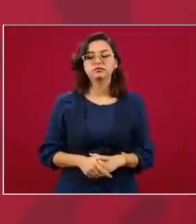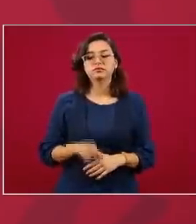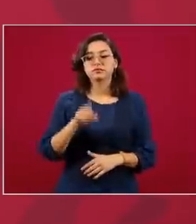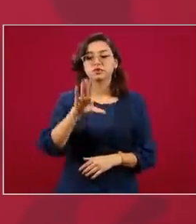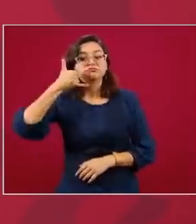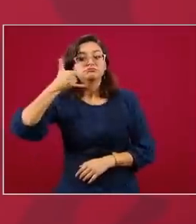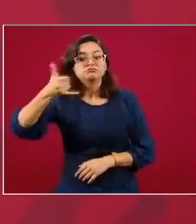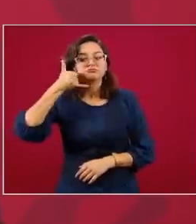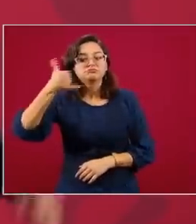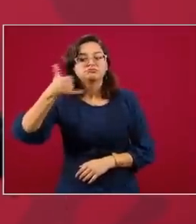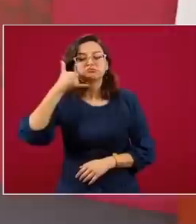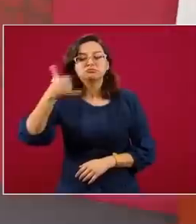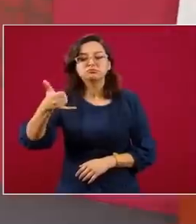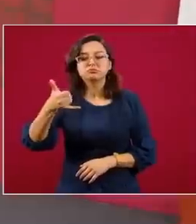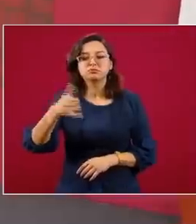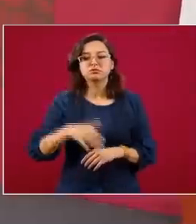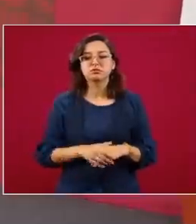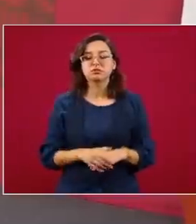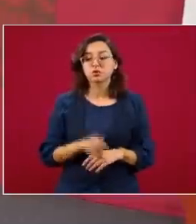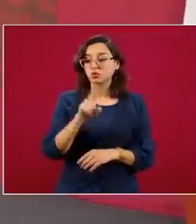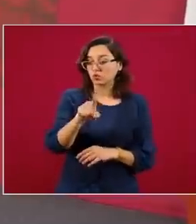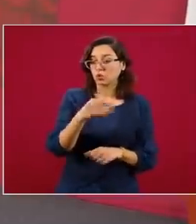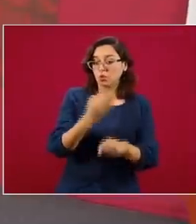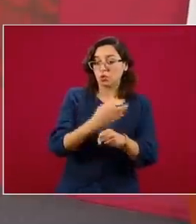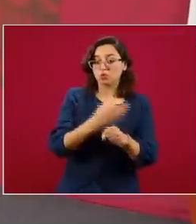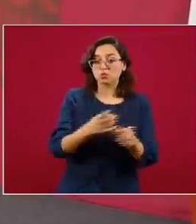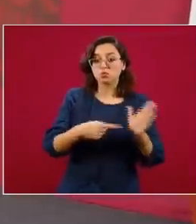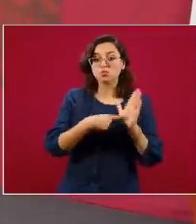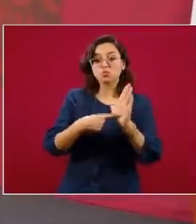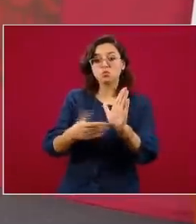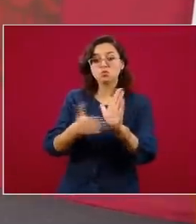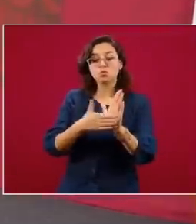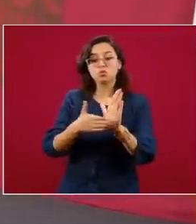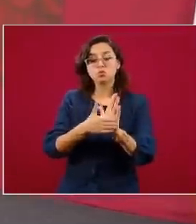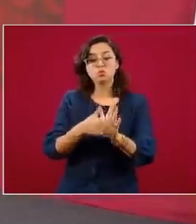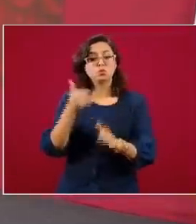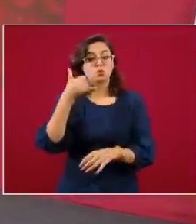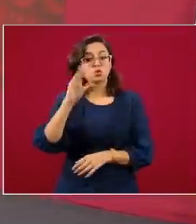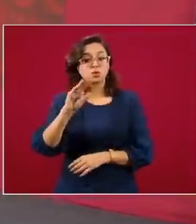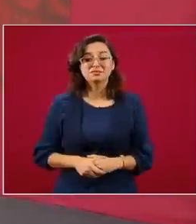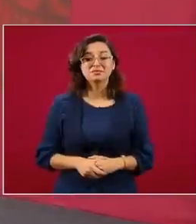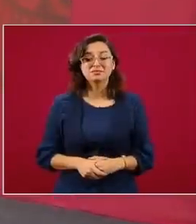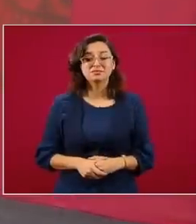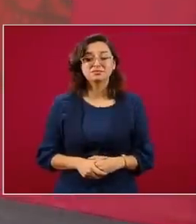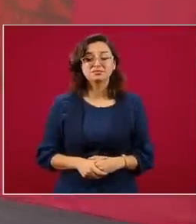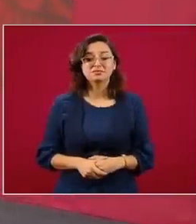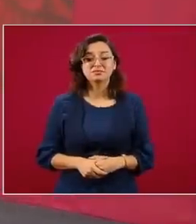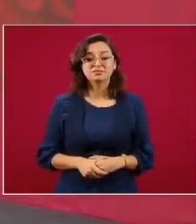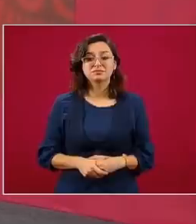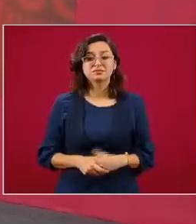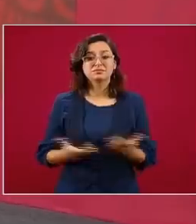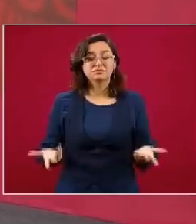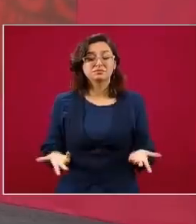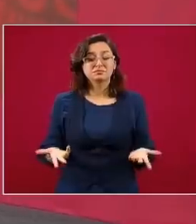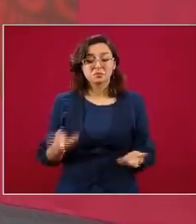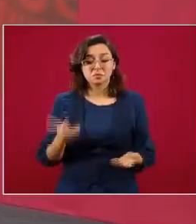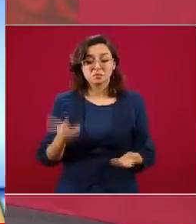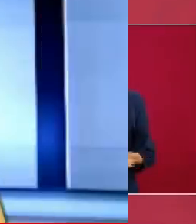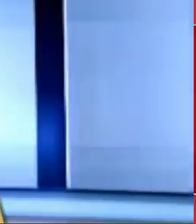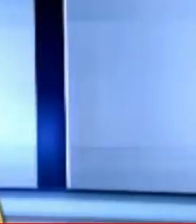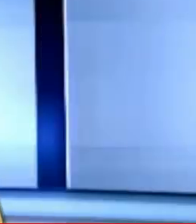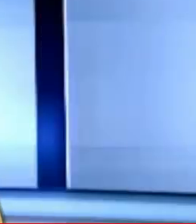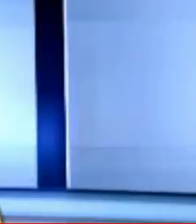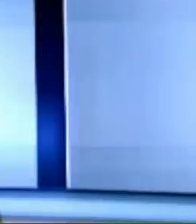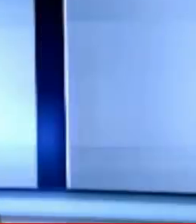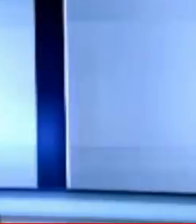llamadas que te sirven a ti de base son falsas. Está demostrado. En